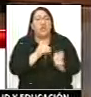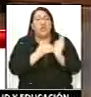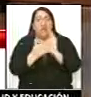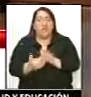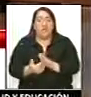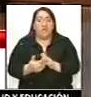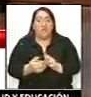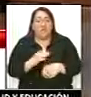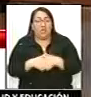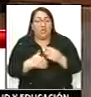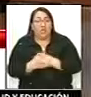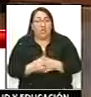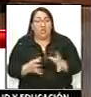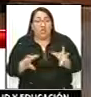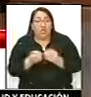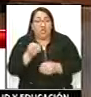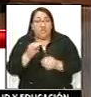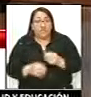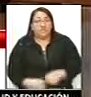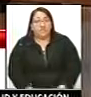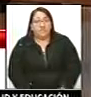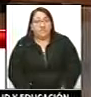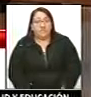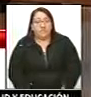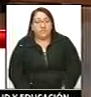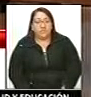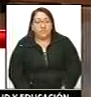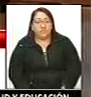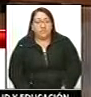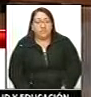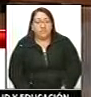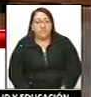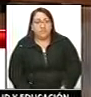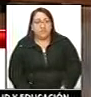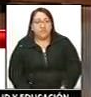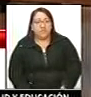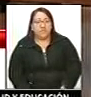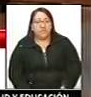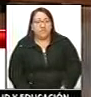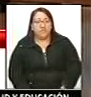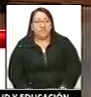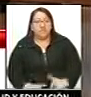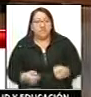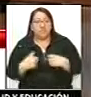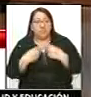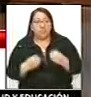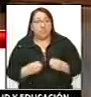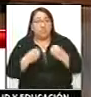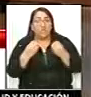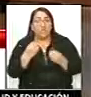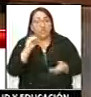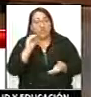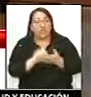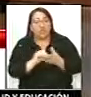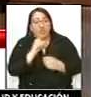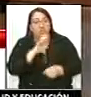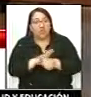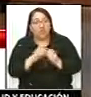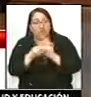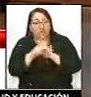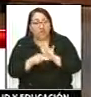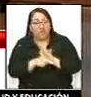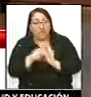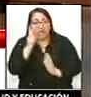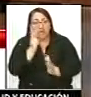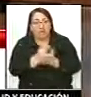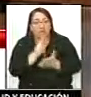educativa y todo se judicializa, entonces no tenemos oportunidad más allá que cumplir con las normas y reglamentos